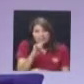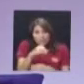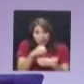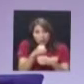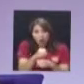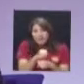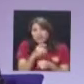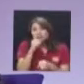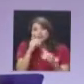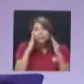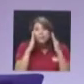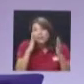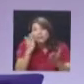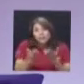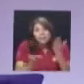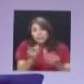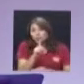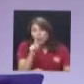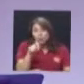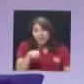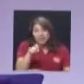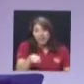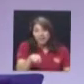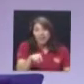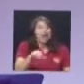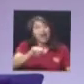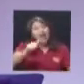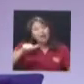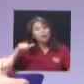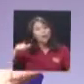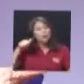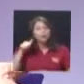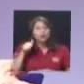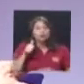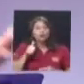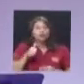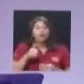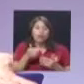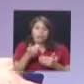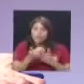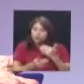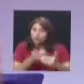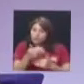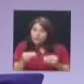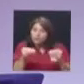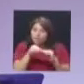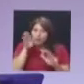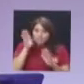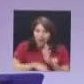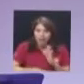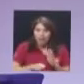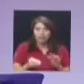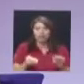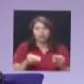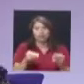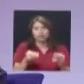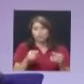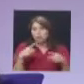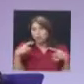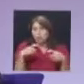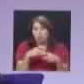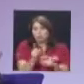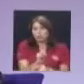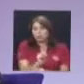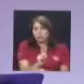no lo requiere hay procedimientos de mucho más baja complejidad más baratos que si ella tiene